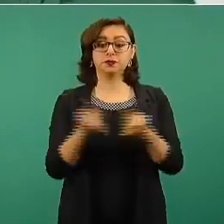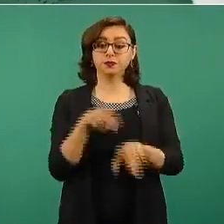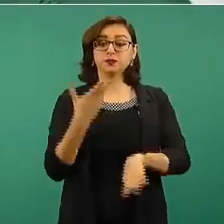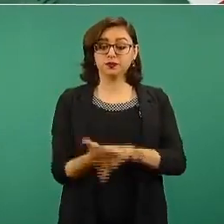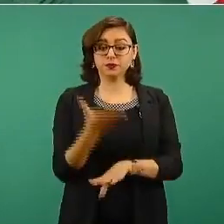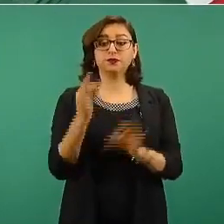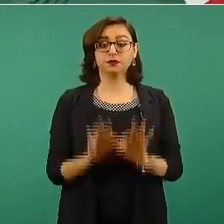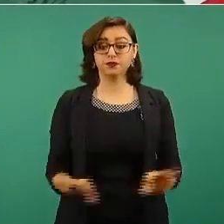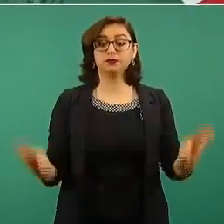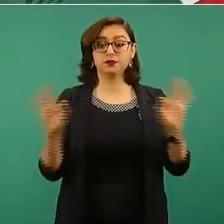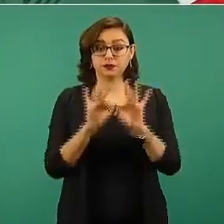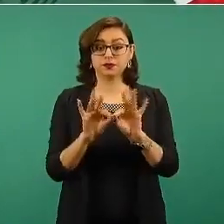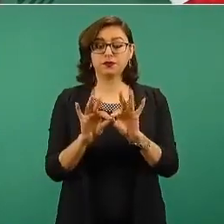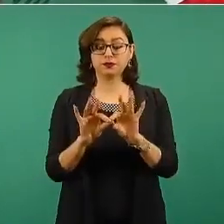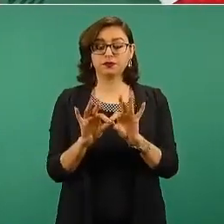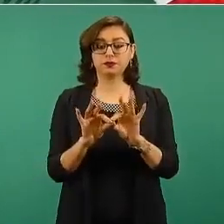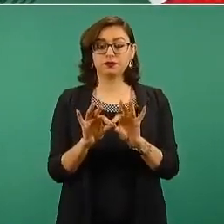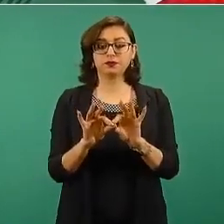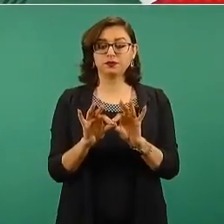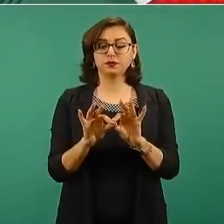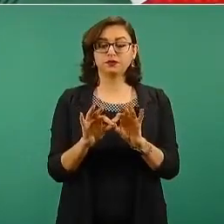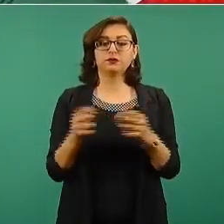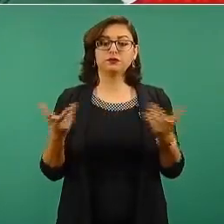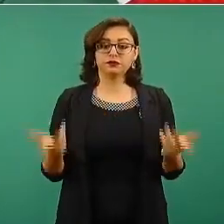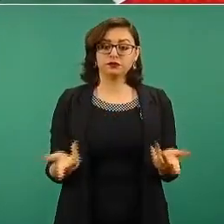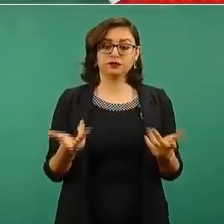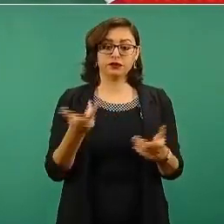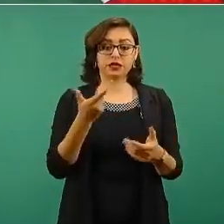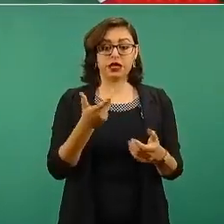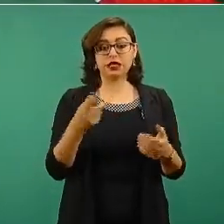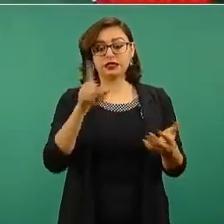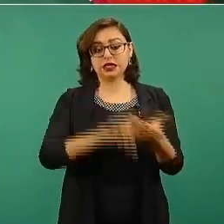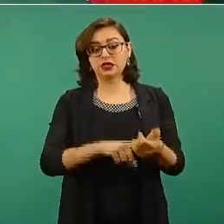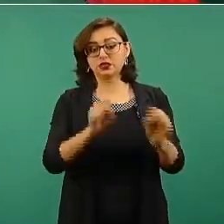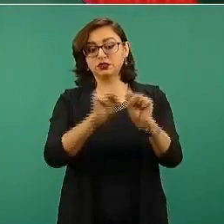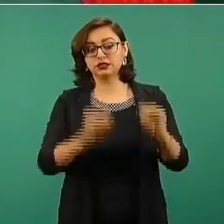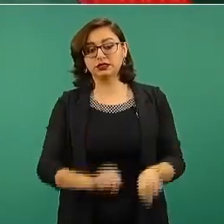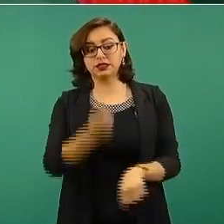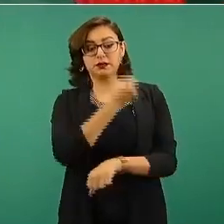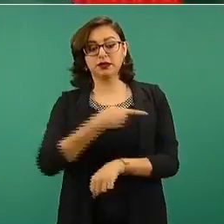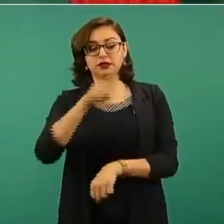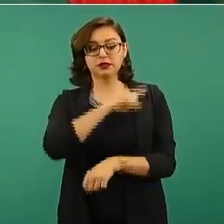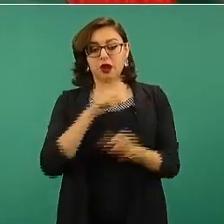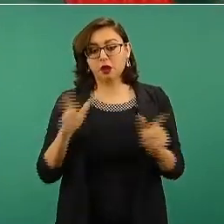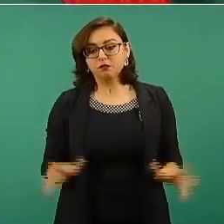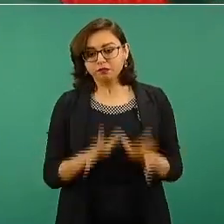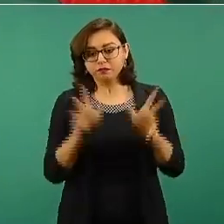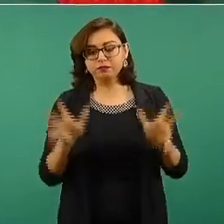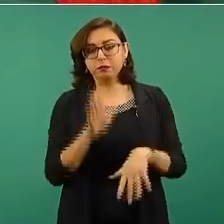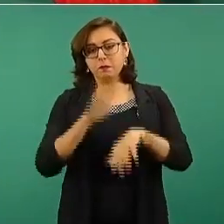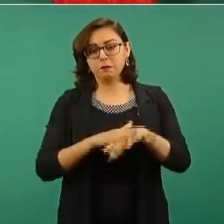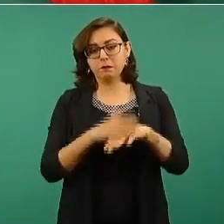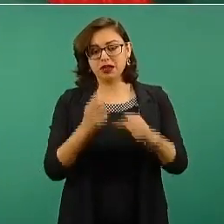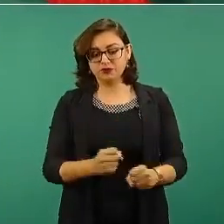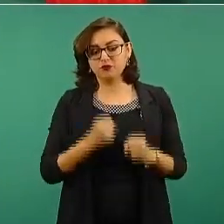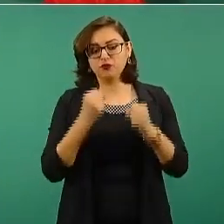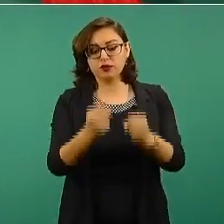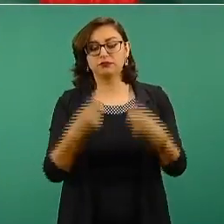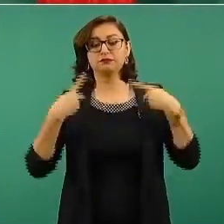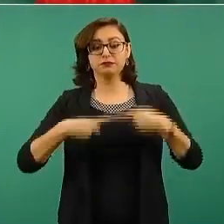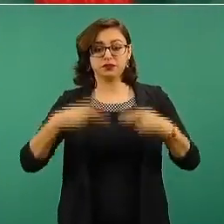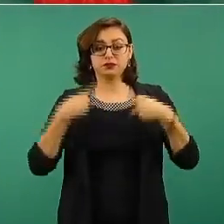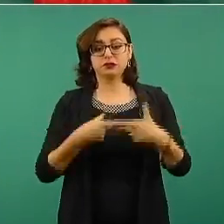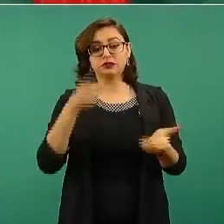importante para fortalecer el sistema de salud pública, los trabajadores.